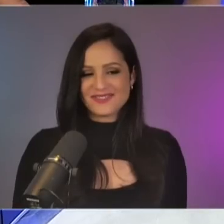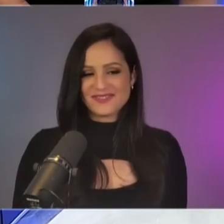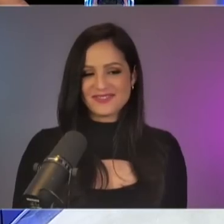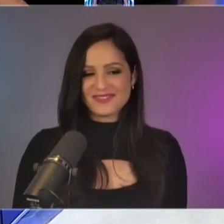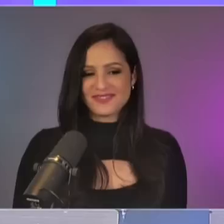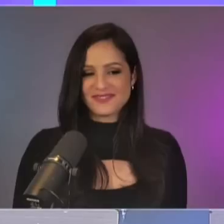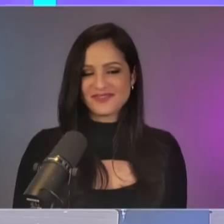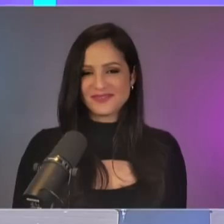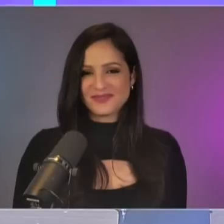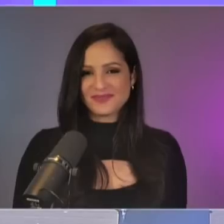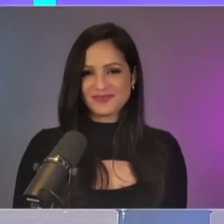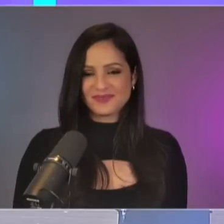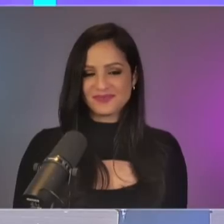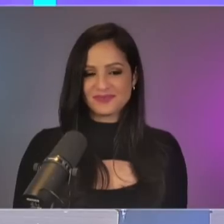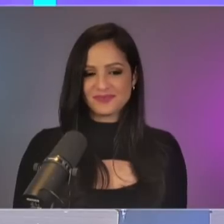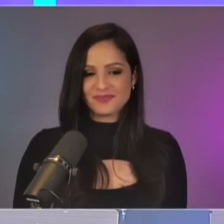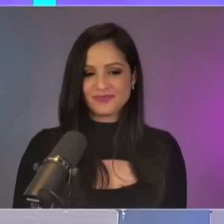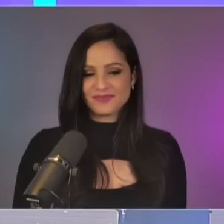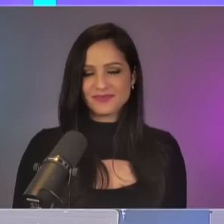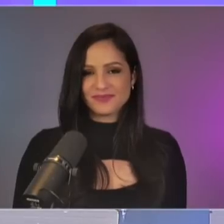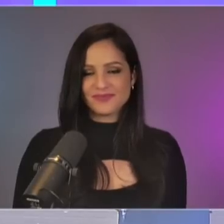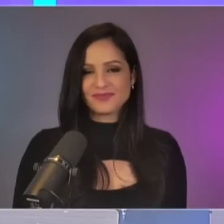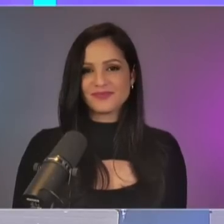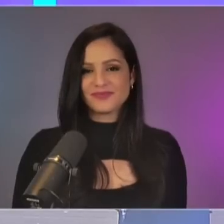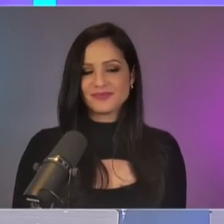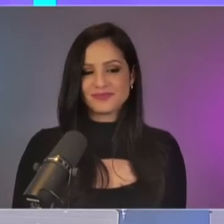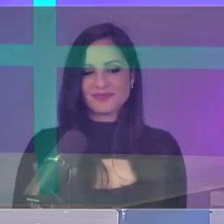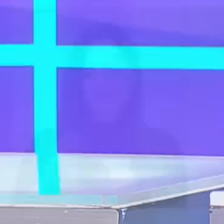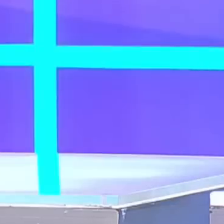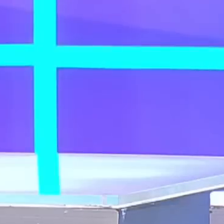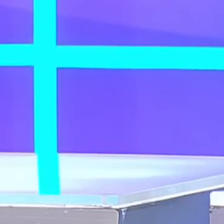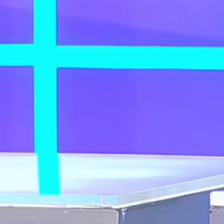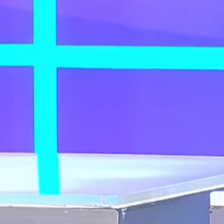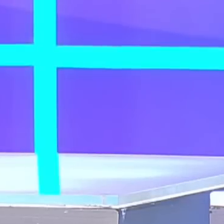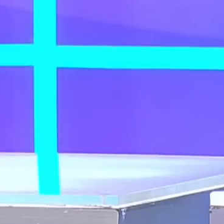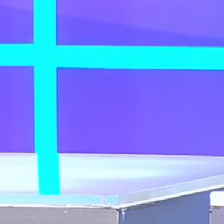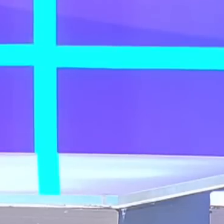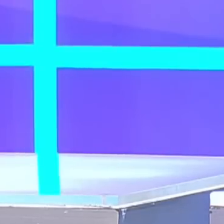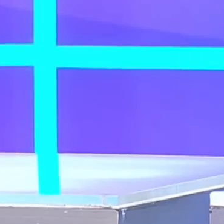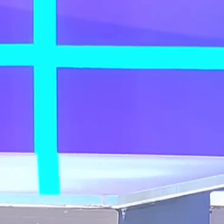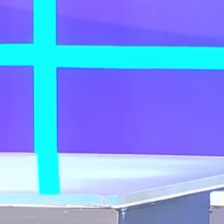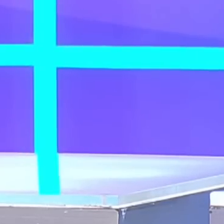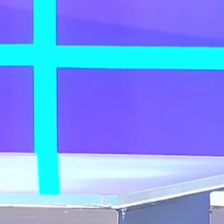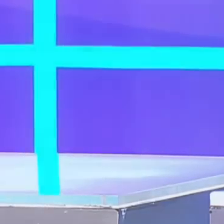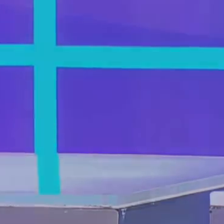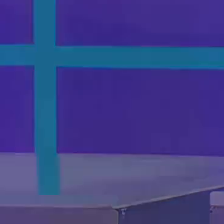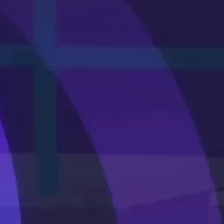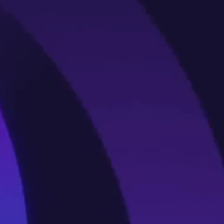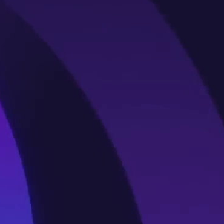son excelentes profesionales Así es que usted esta mesa no se la puede perder cuando regresemos de la pausa empezamos